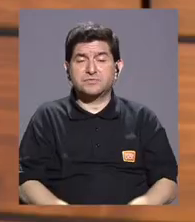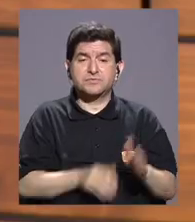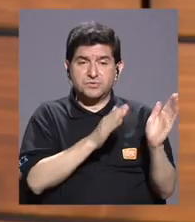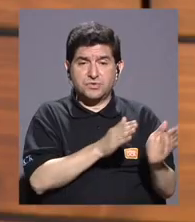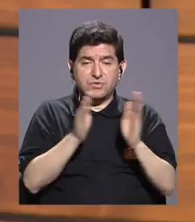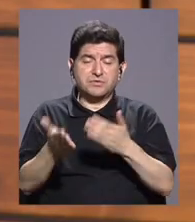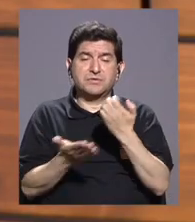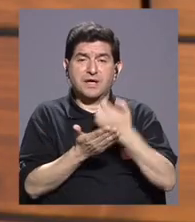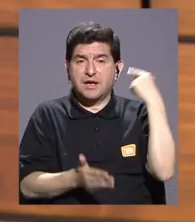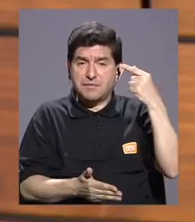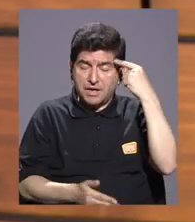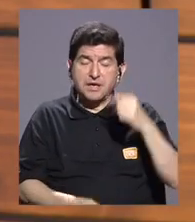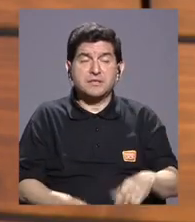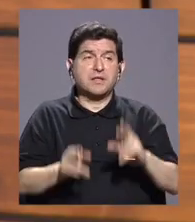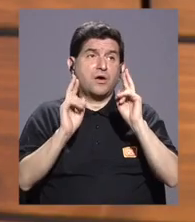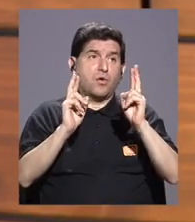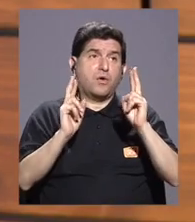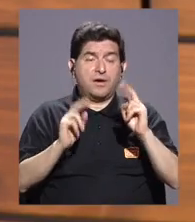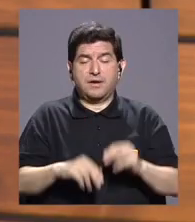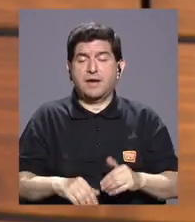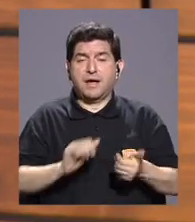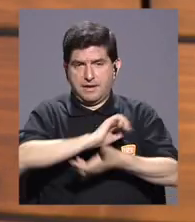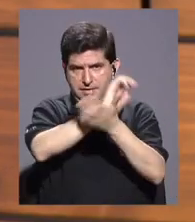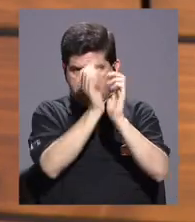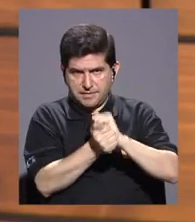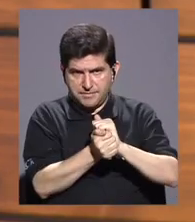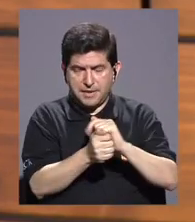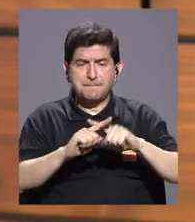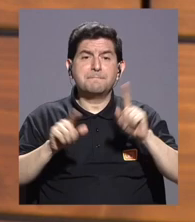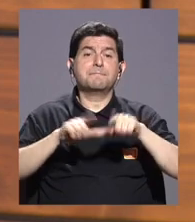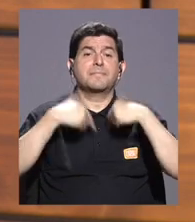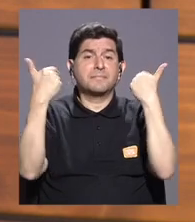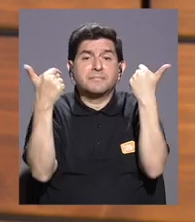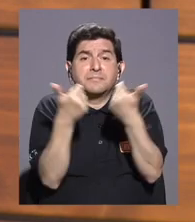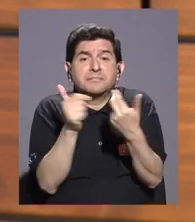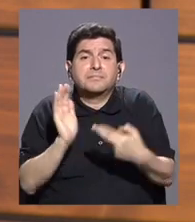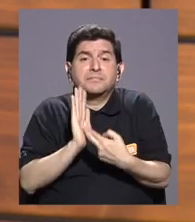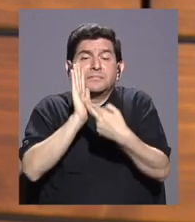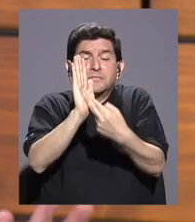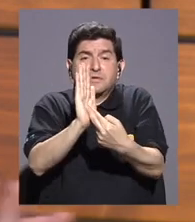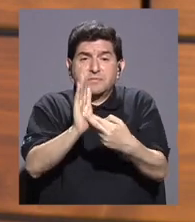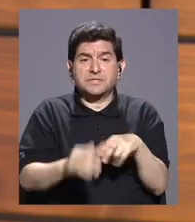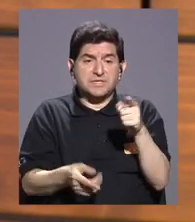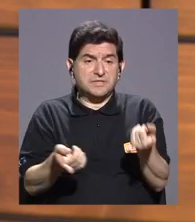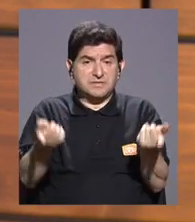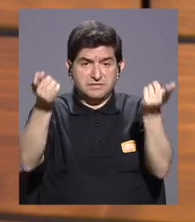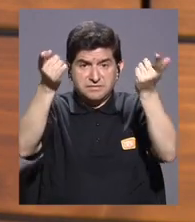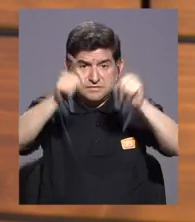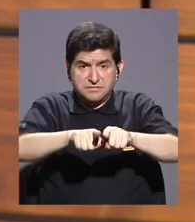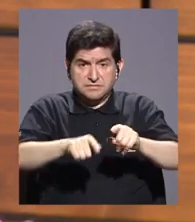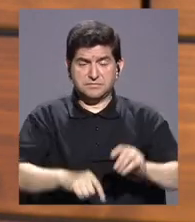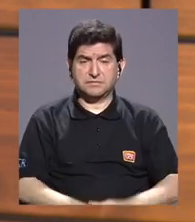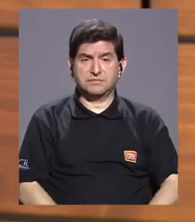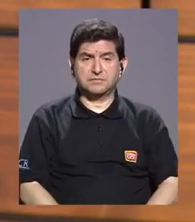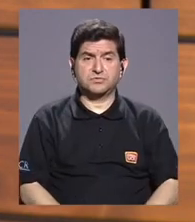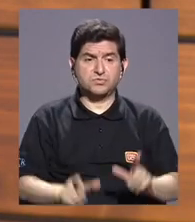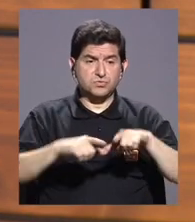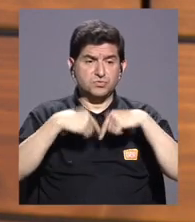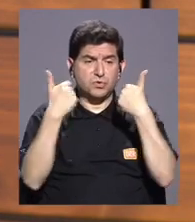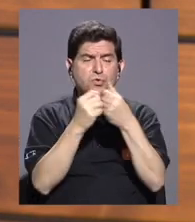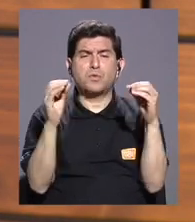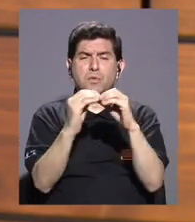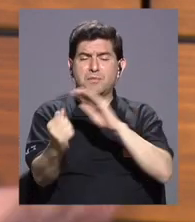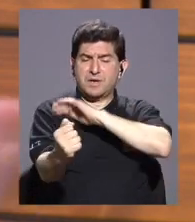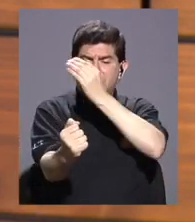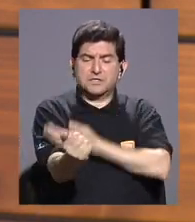ahora pueda venir otra etapa, ojalá que así sea, eran estos grupos que representan a los